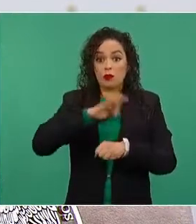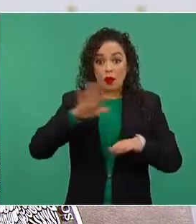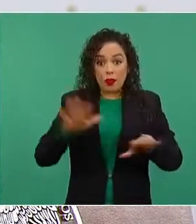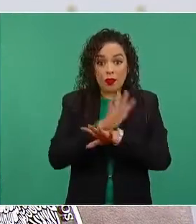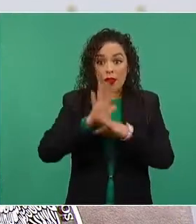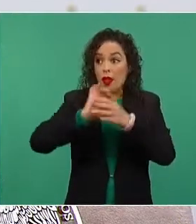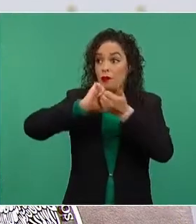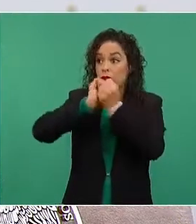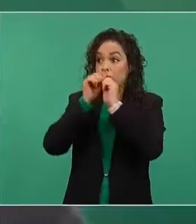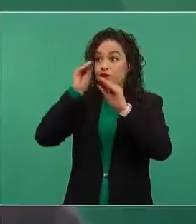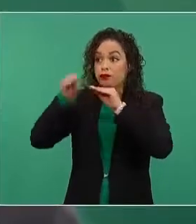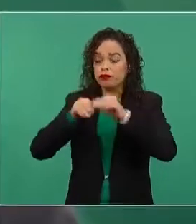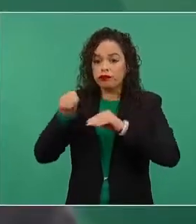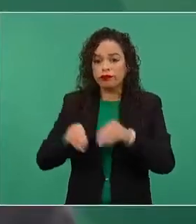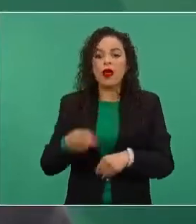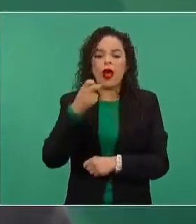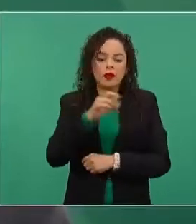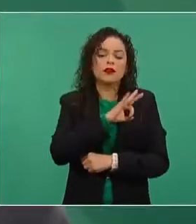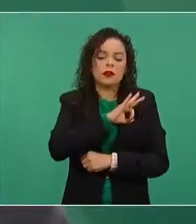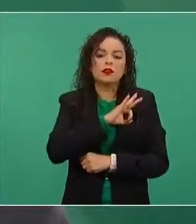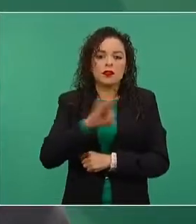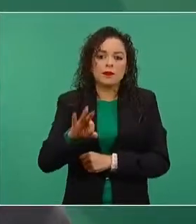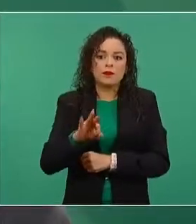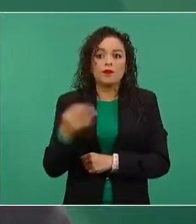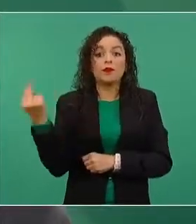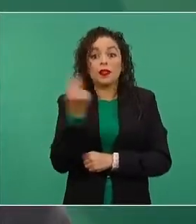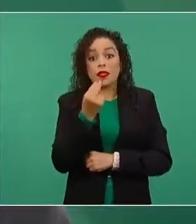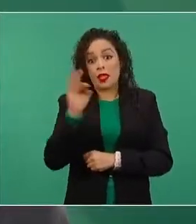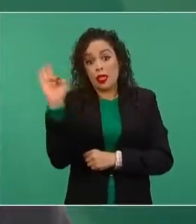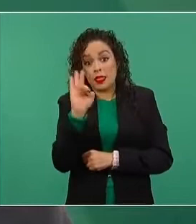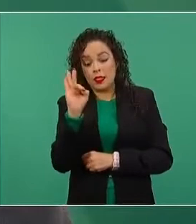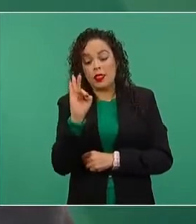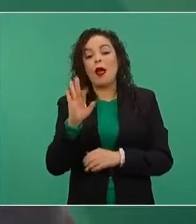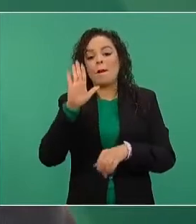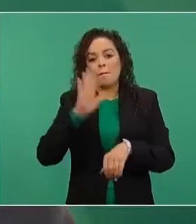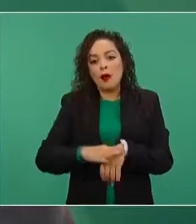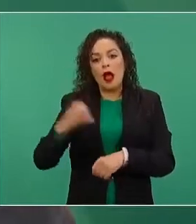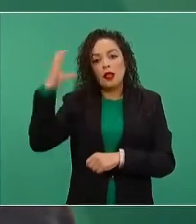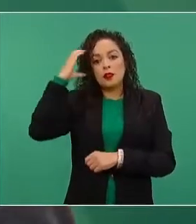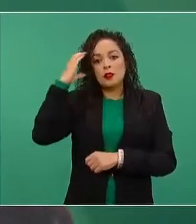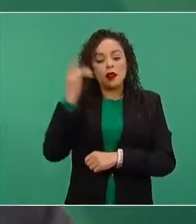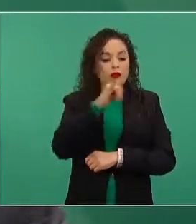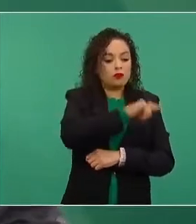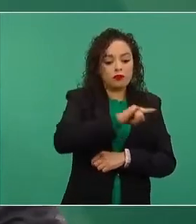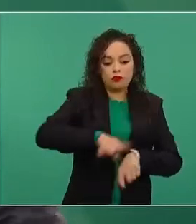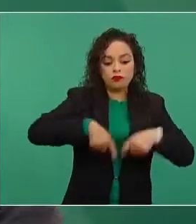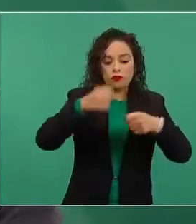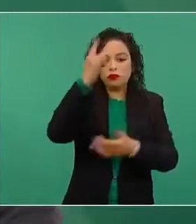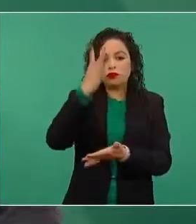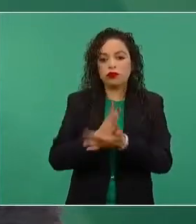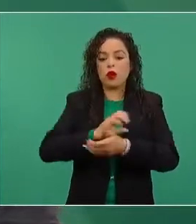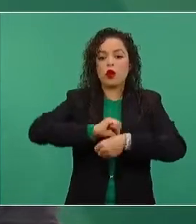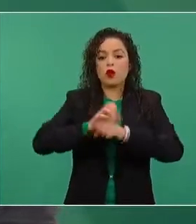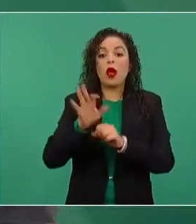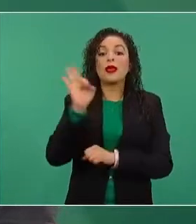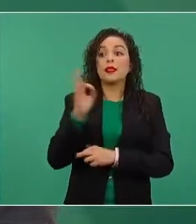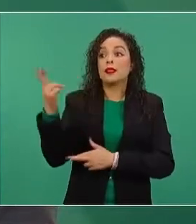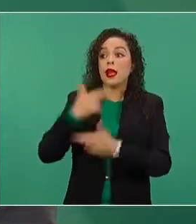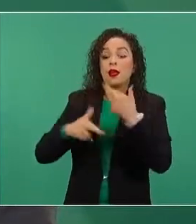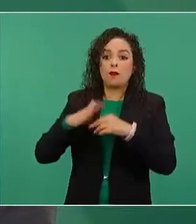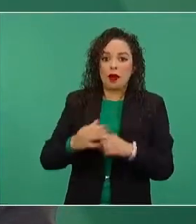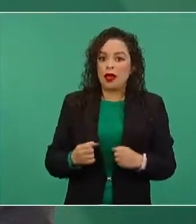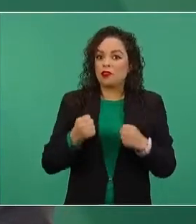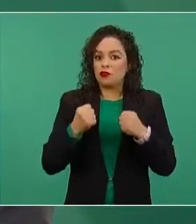posibilidad, reexpandir el número de camas COVID si es que fuera necesario en caso de que hubiera un resurgimiento. La